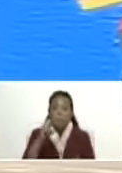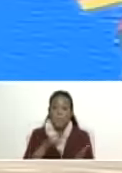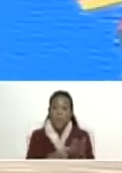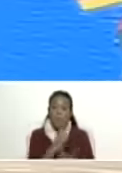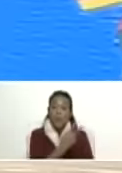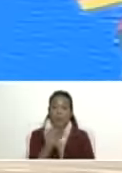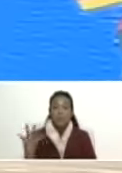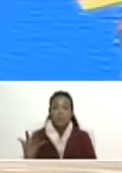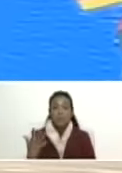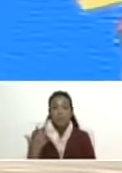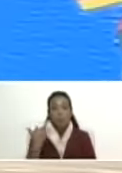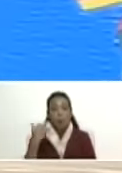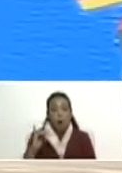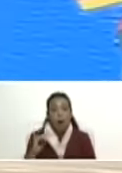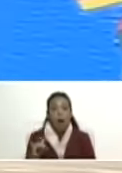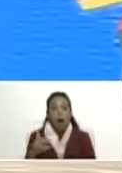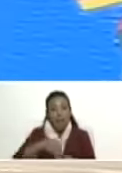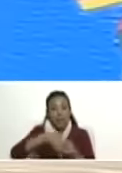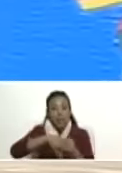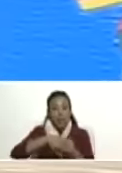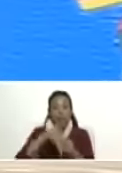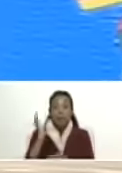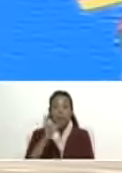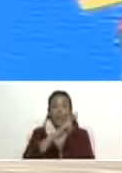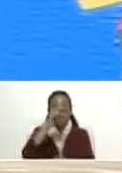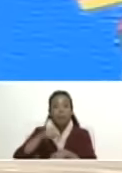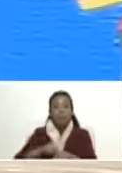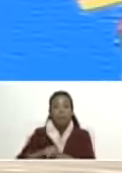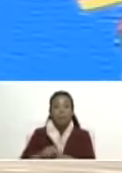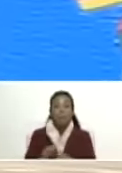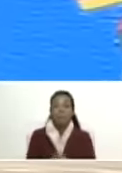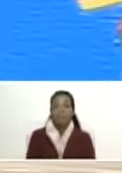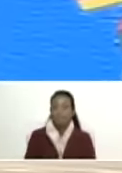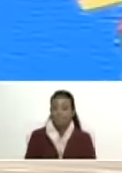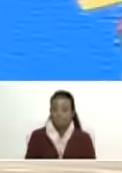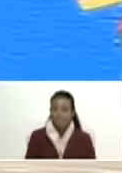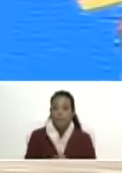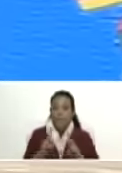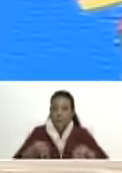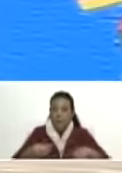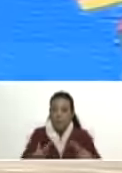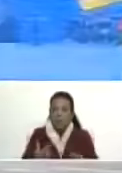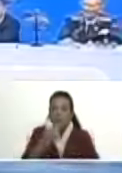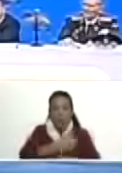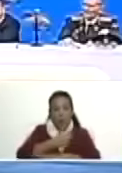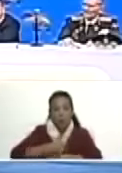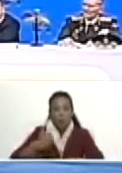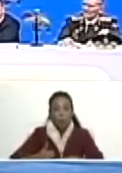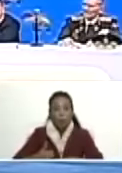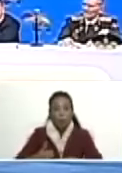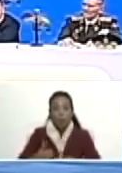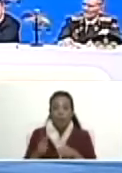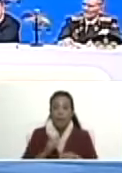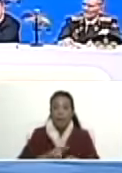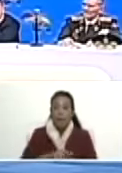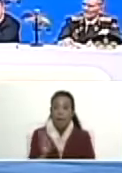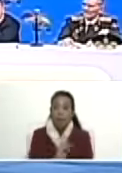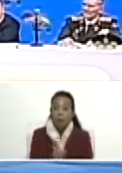2025 tenemos elección de la Asamblea Nacional. ¿Cómo pasa el tiempo rápido, chicos?